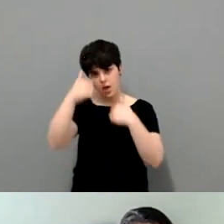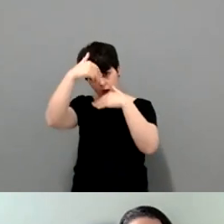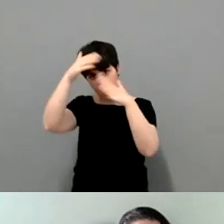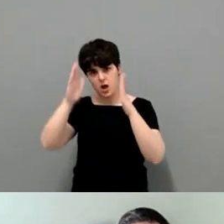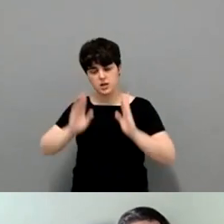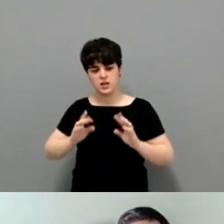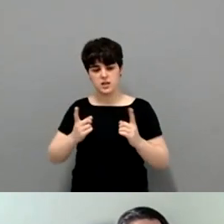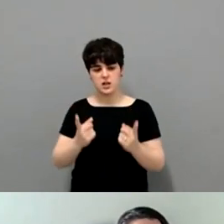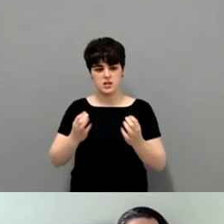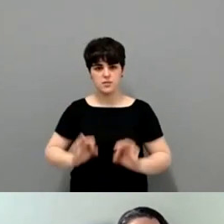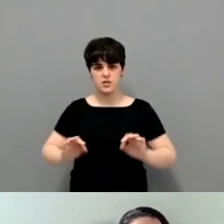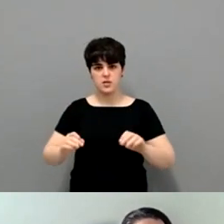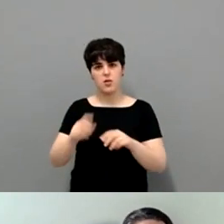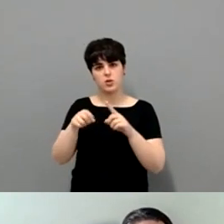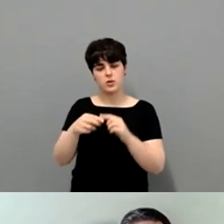mis necesidades de ir al baño,